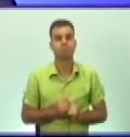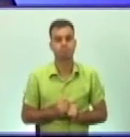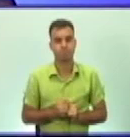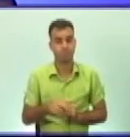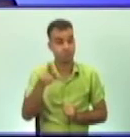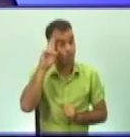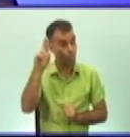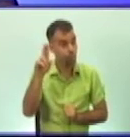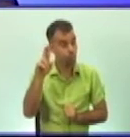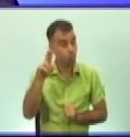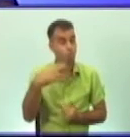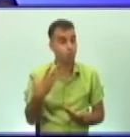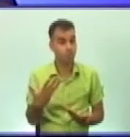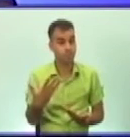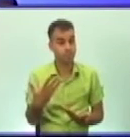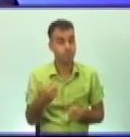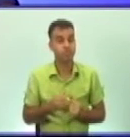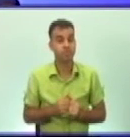para ponerse